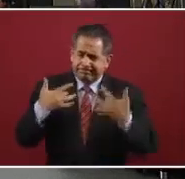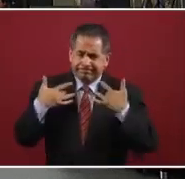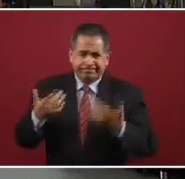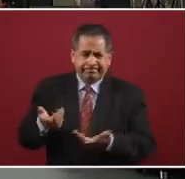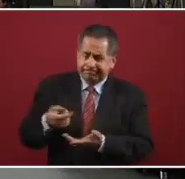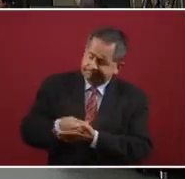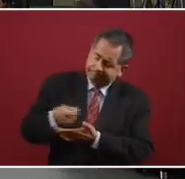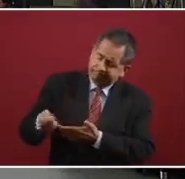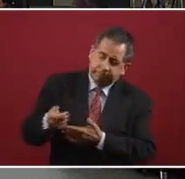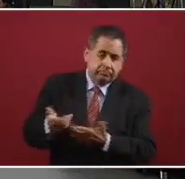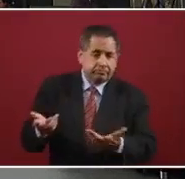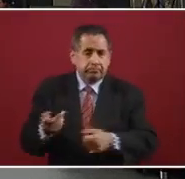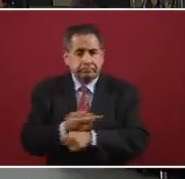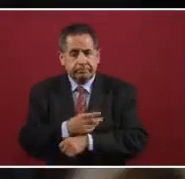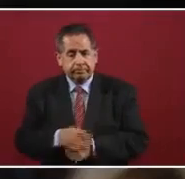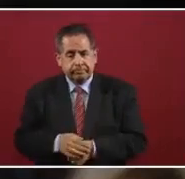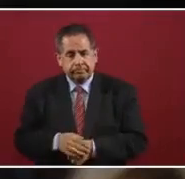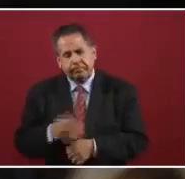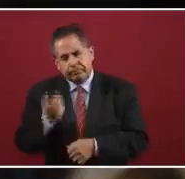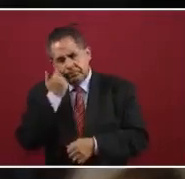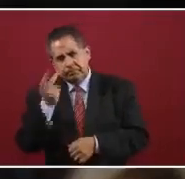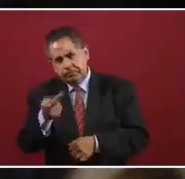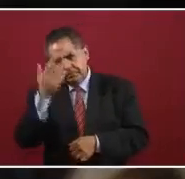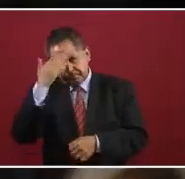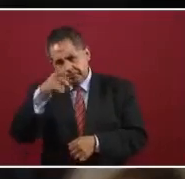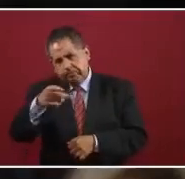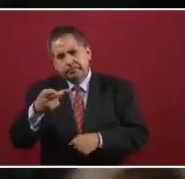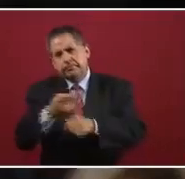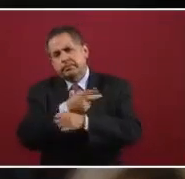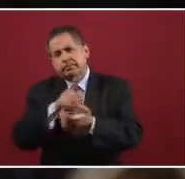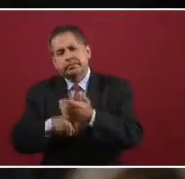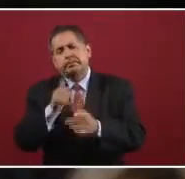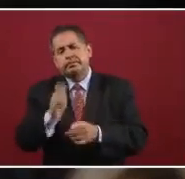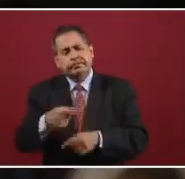Yo quisiera preguntarle cómo va ese caso y